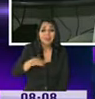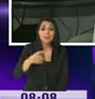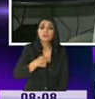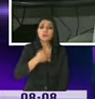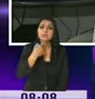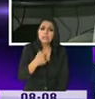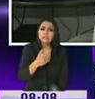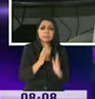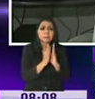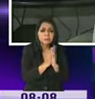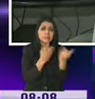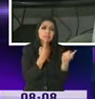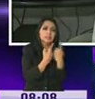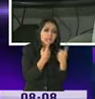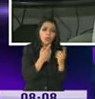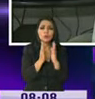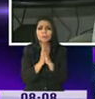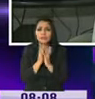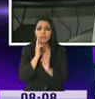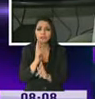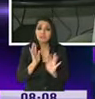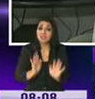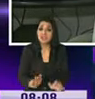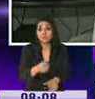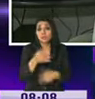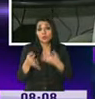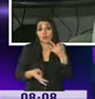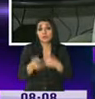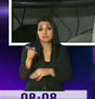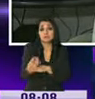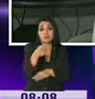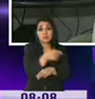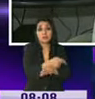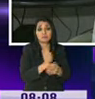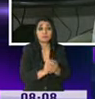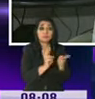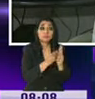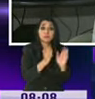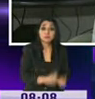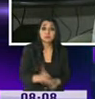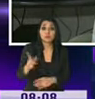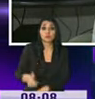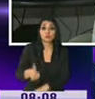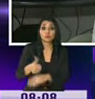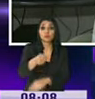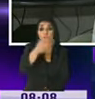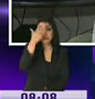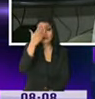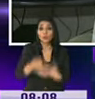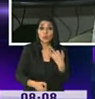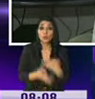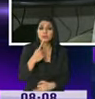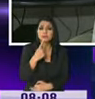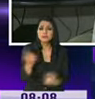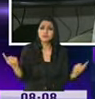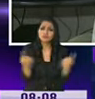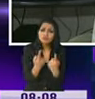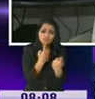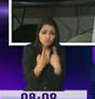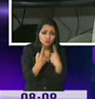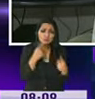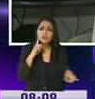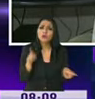meses y semanas cuando hemos topado este tema. Así que vecinos y autoridades, ya saben, un juez indica lo mismo. Hablen, lleguen a